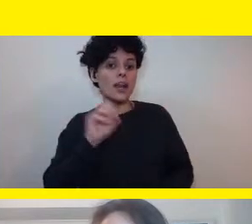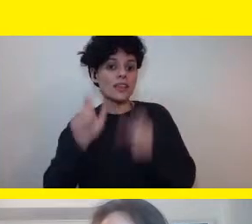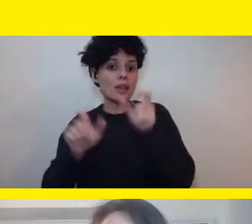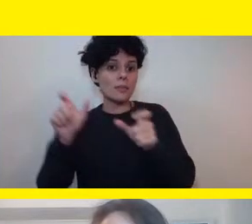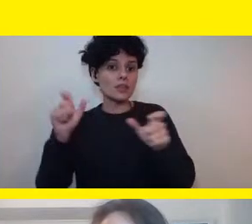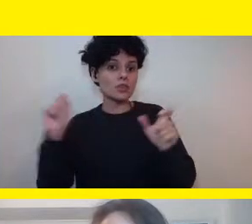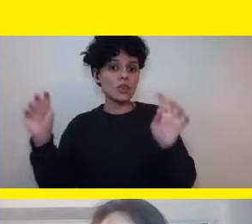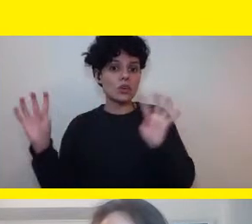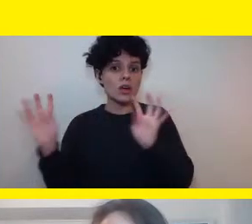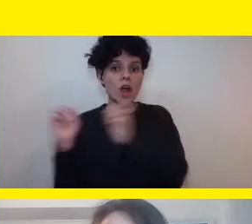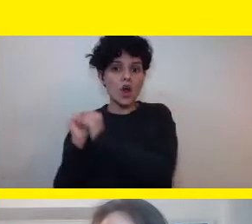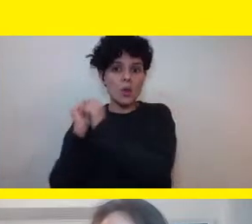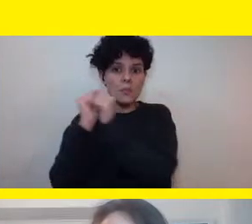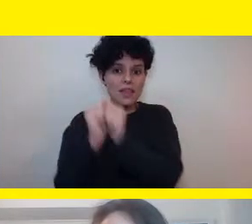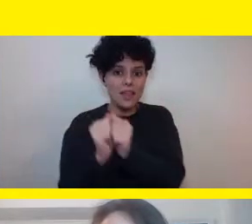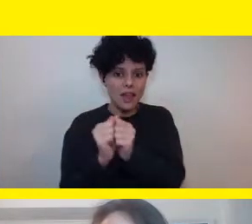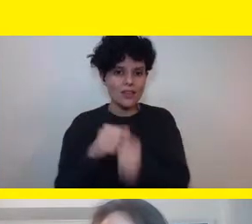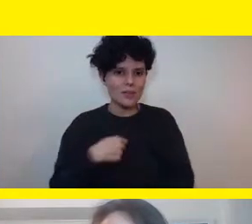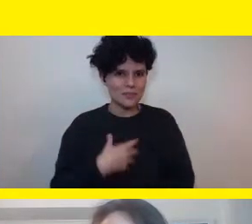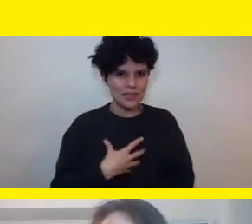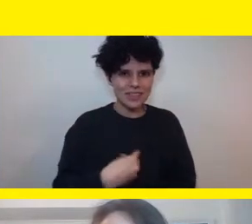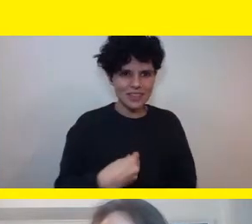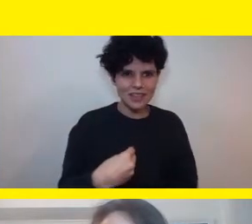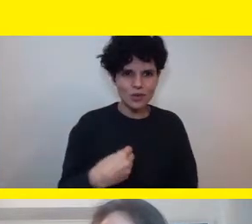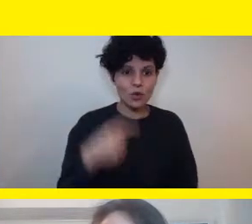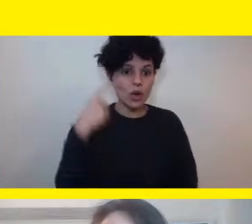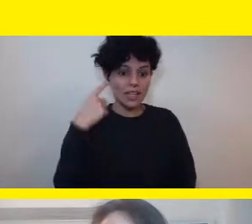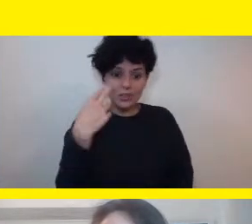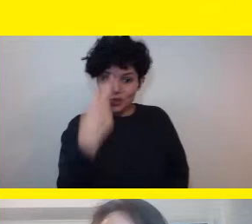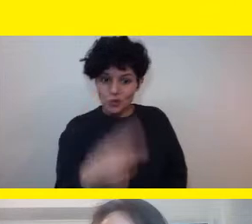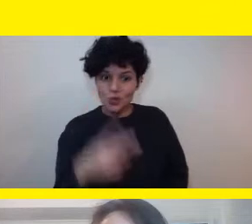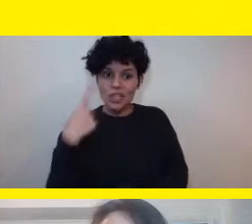acompañado de una y mil formas a lo largo de su historia.